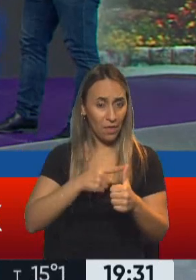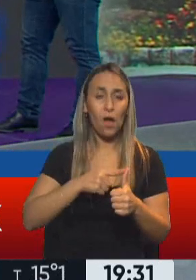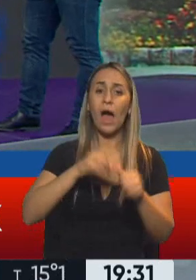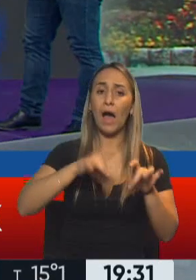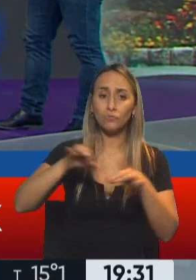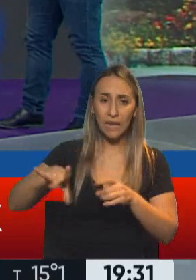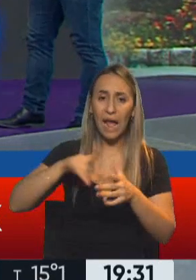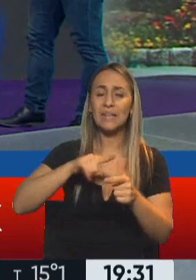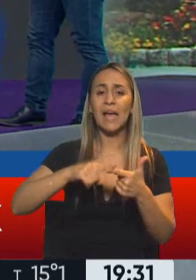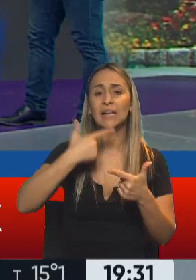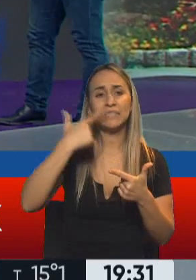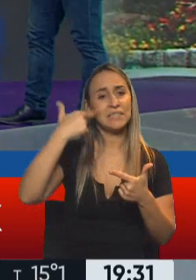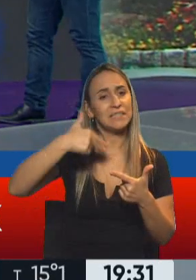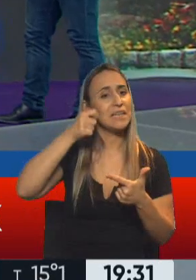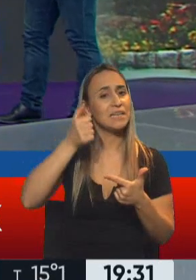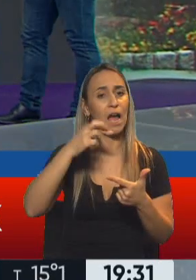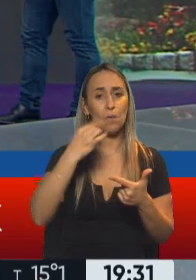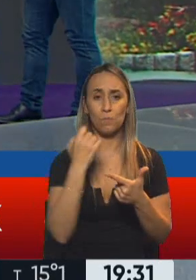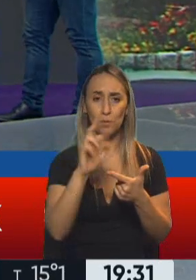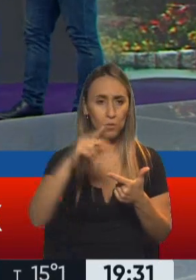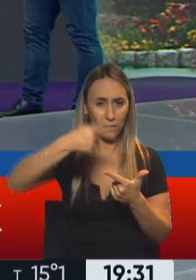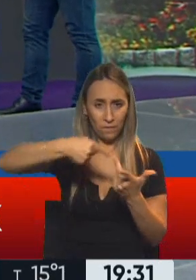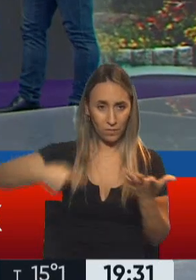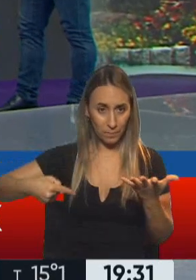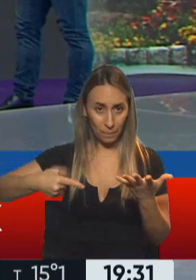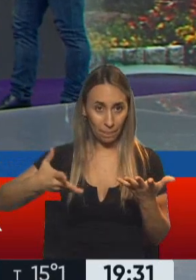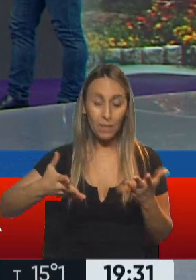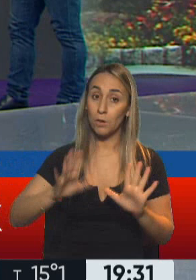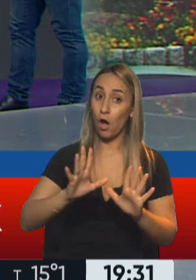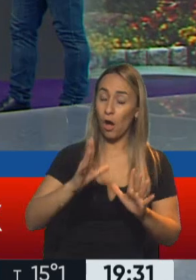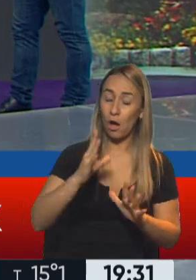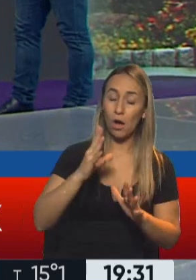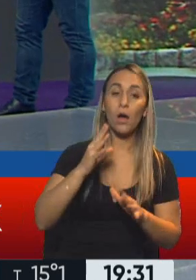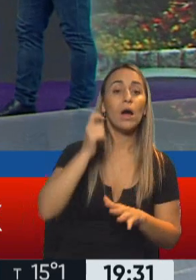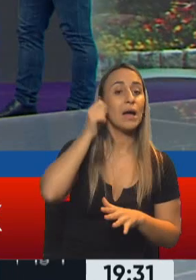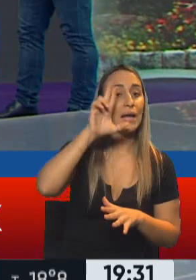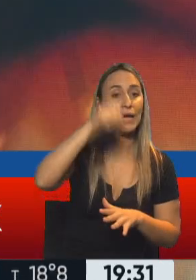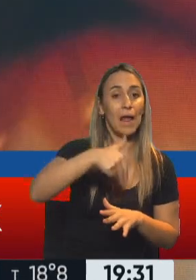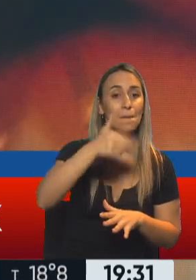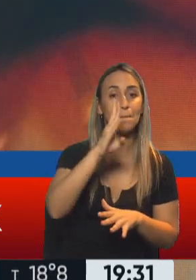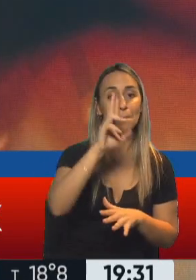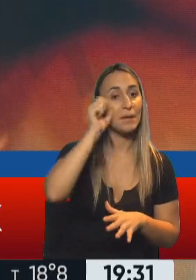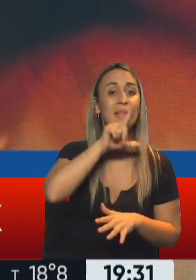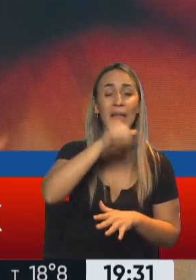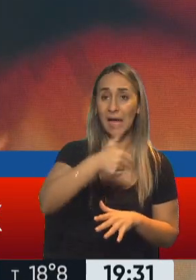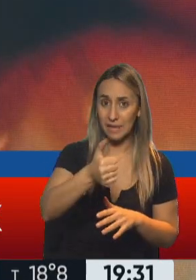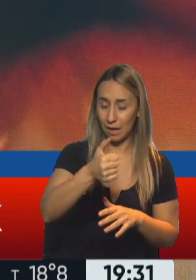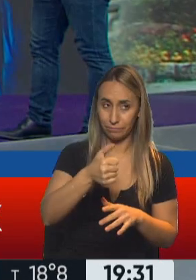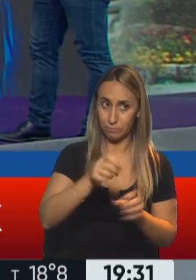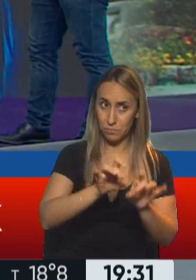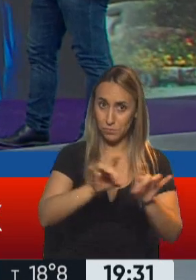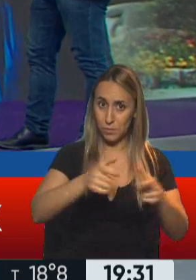450.000 muestras compró Gran Bretaña ya. Gran Bretaña está en problema porque los casos le siguen creciendo. Sí, sí. ¿Sí? Y sí, Alemania ahora está en problema, usted lo acaba de decir.